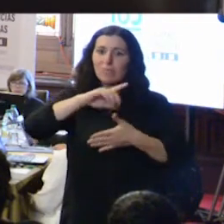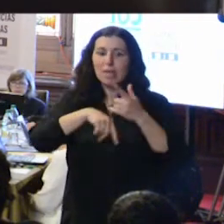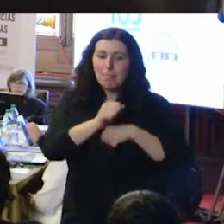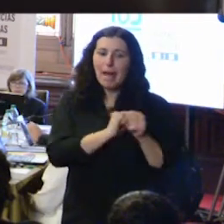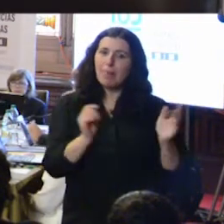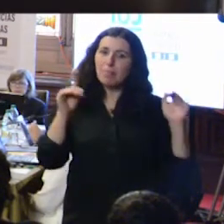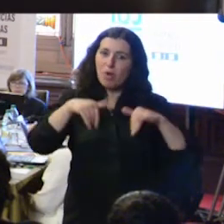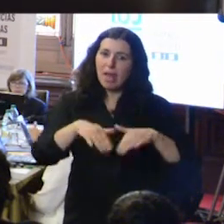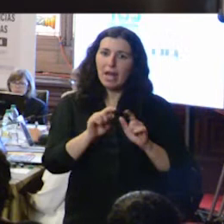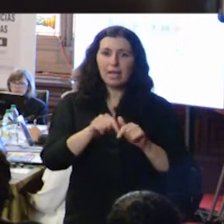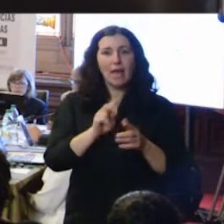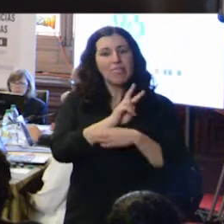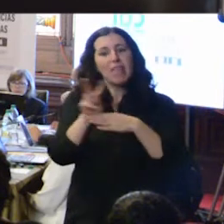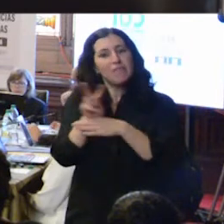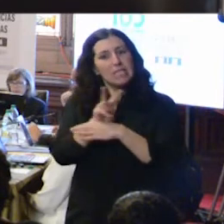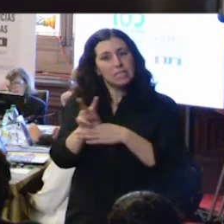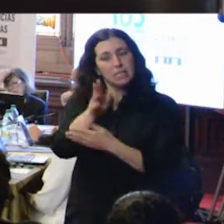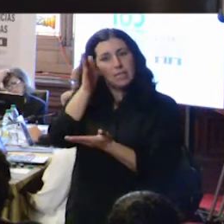de protección a defensores.